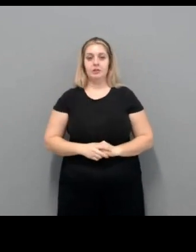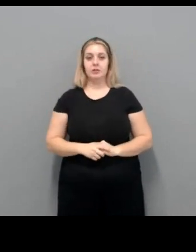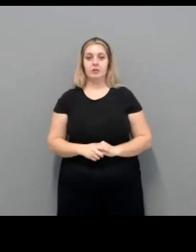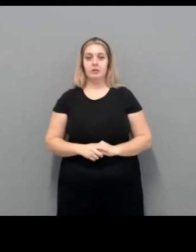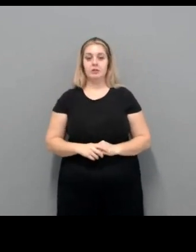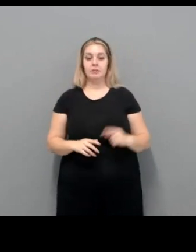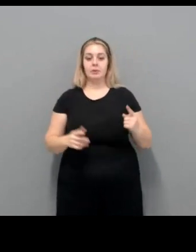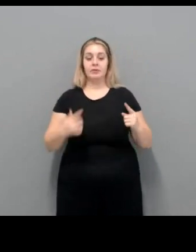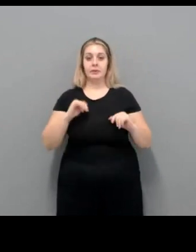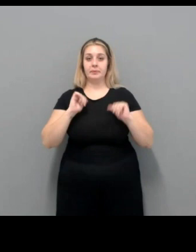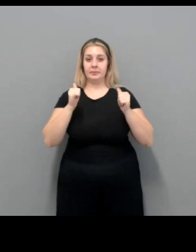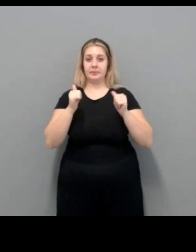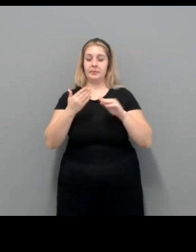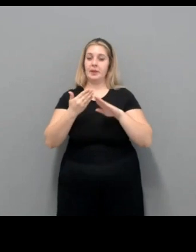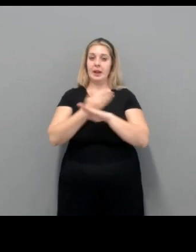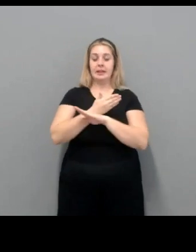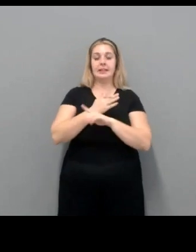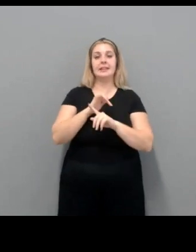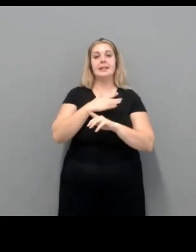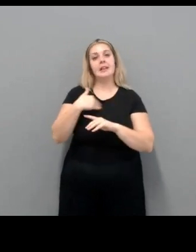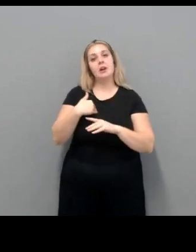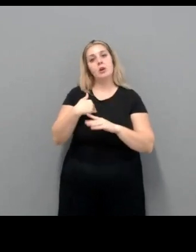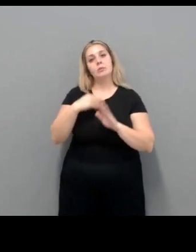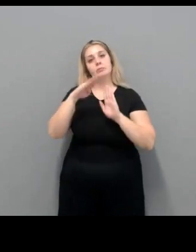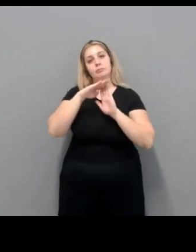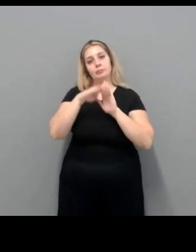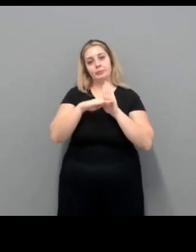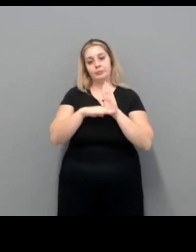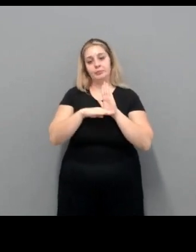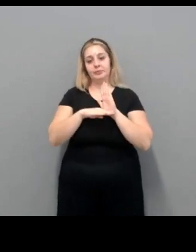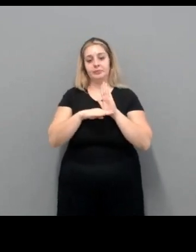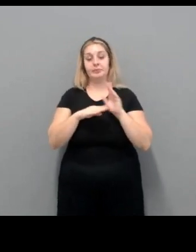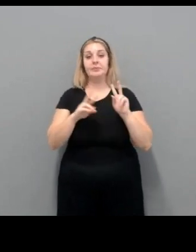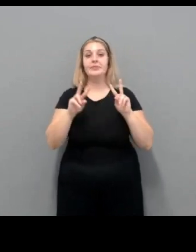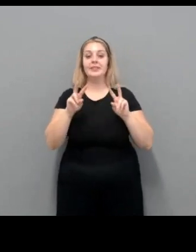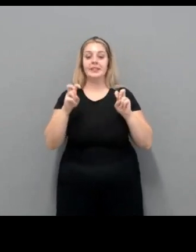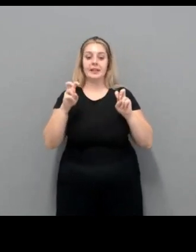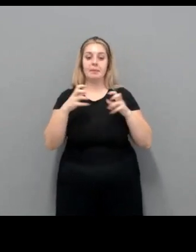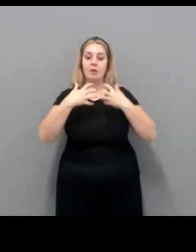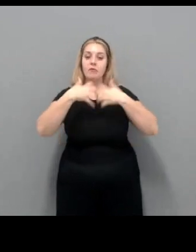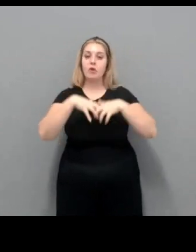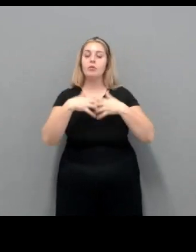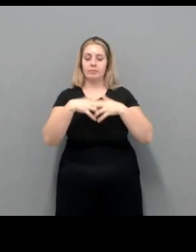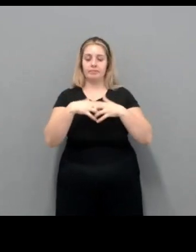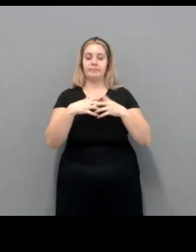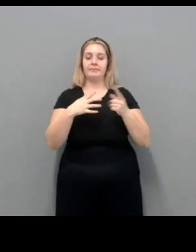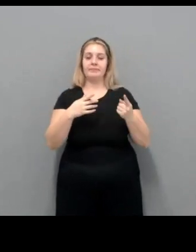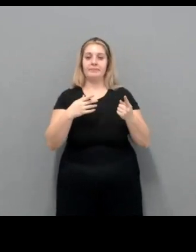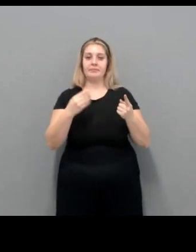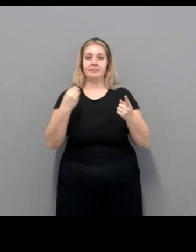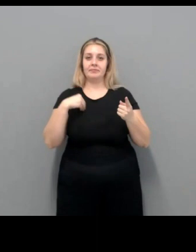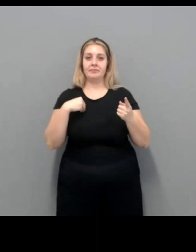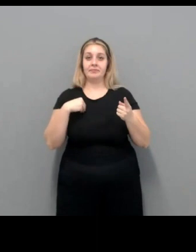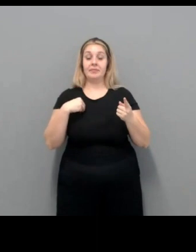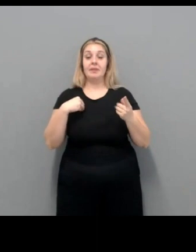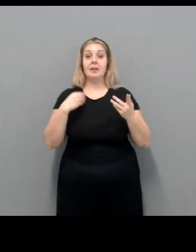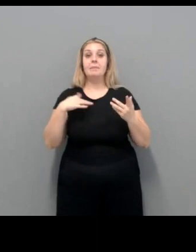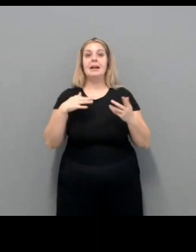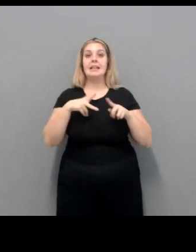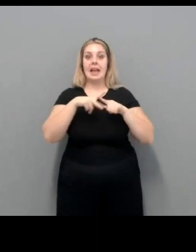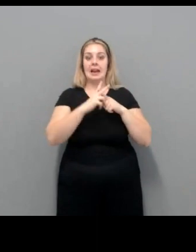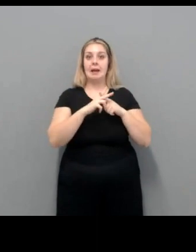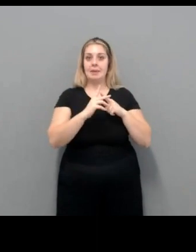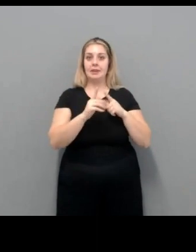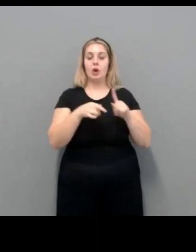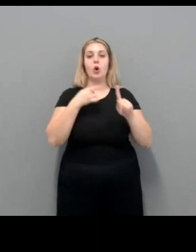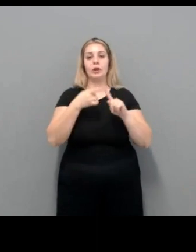de comenzar el seminario, quiero daros unas pequeñas indicaciones sobre cómo vamos a desarrollar el mismo y las herramientas existentes